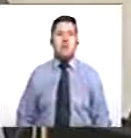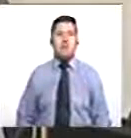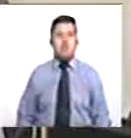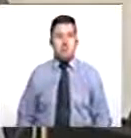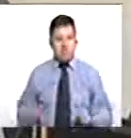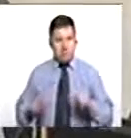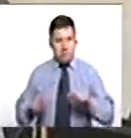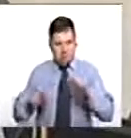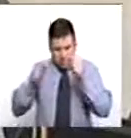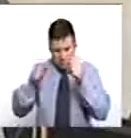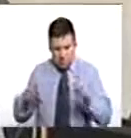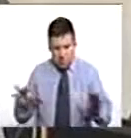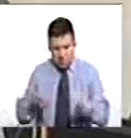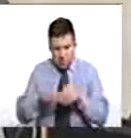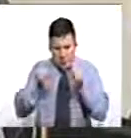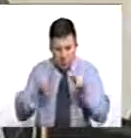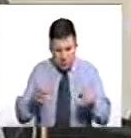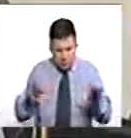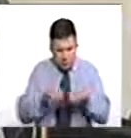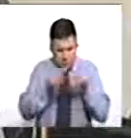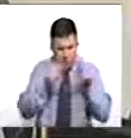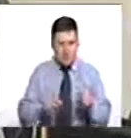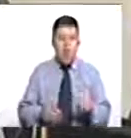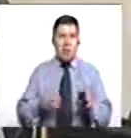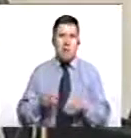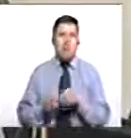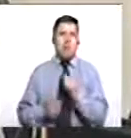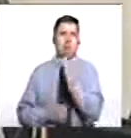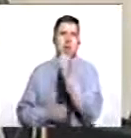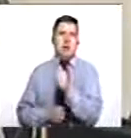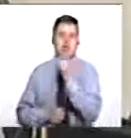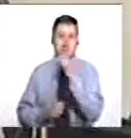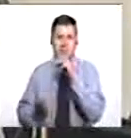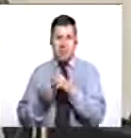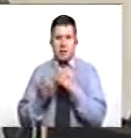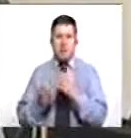aquí sumando, llevamos mucho más de